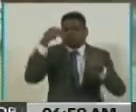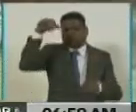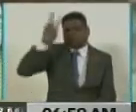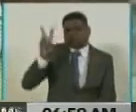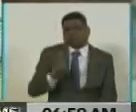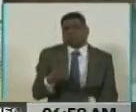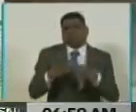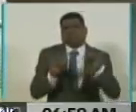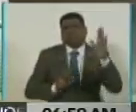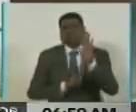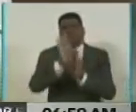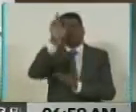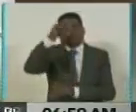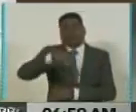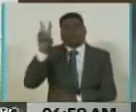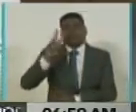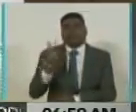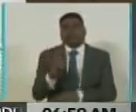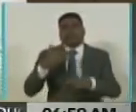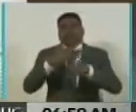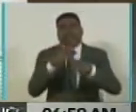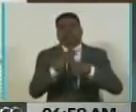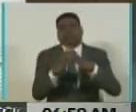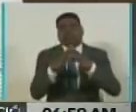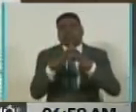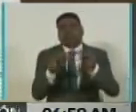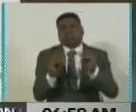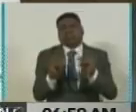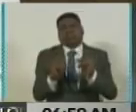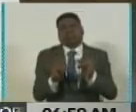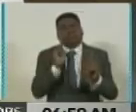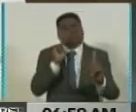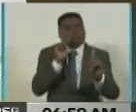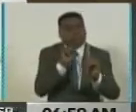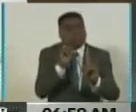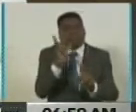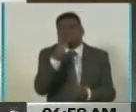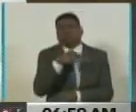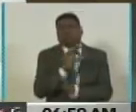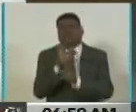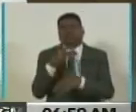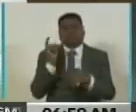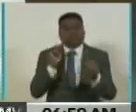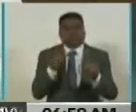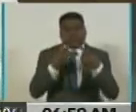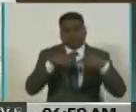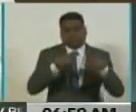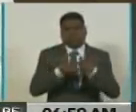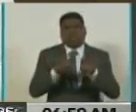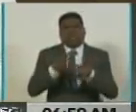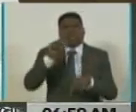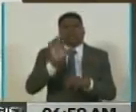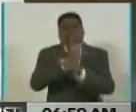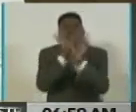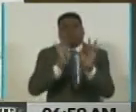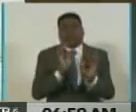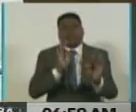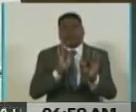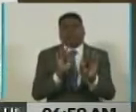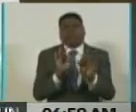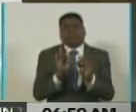que se ha tenido en nuestro país, a pesar de quienes apuestan y aseguran que claro, no ha sido así. Y este escenario es el más conveniente para la convivencia de